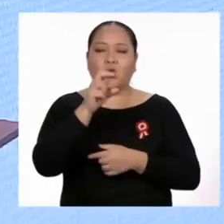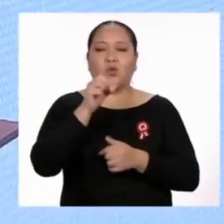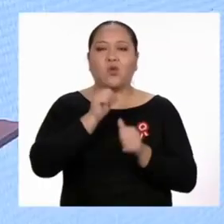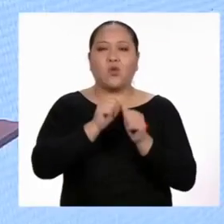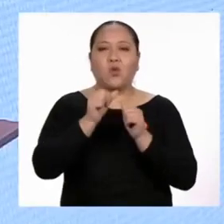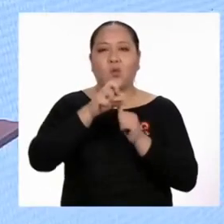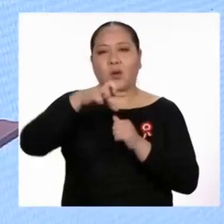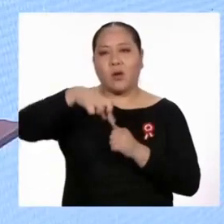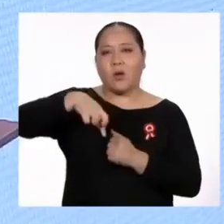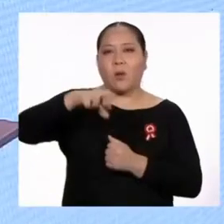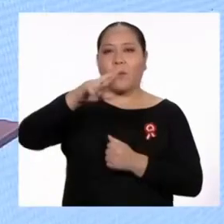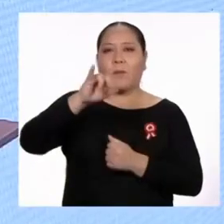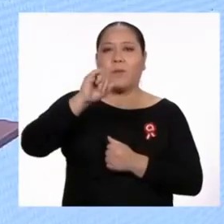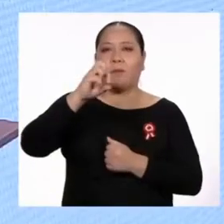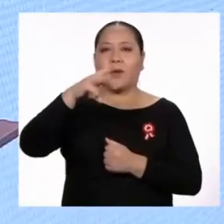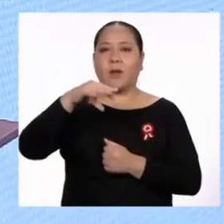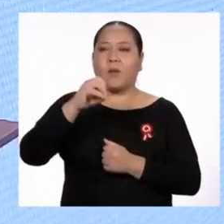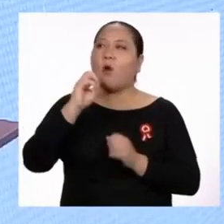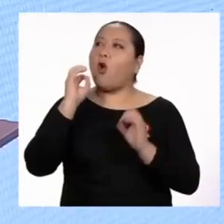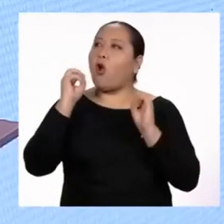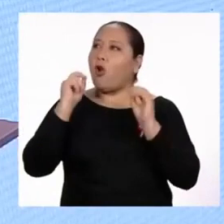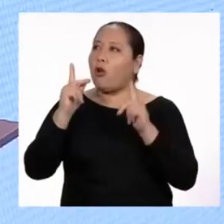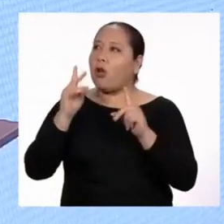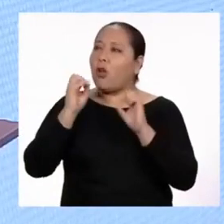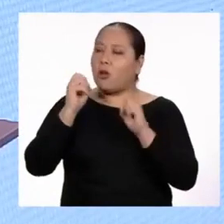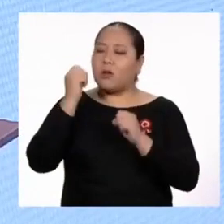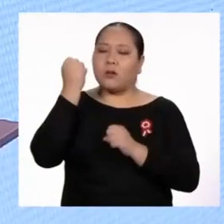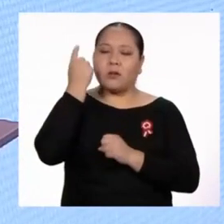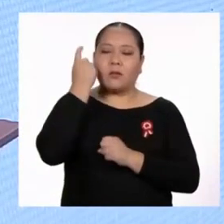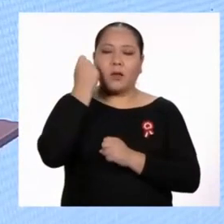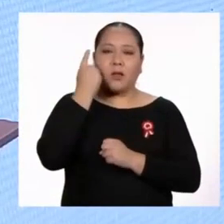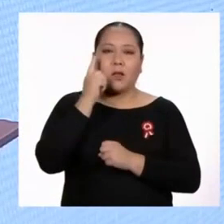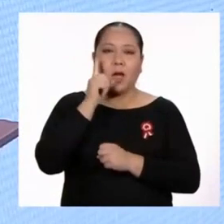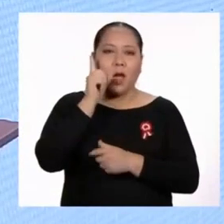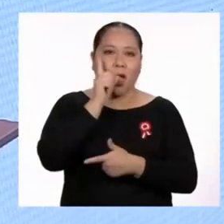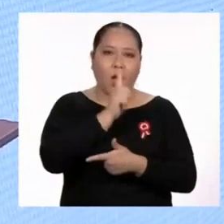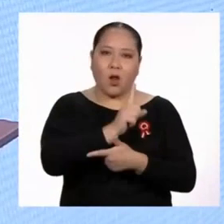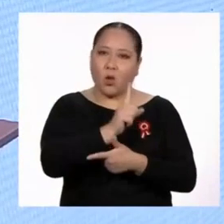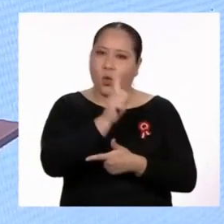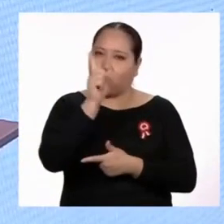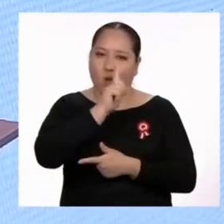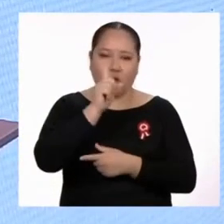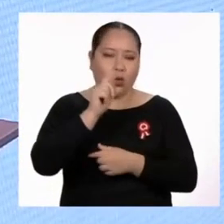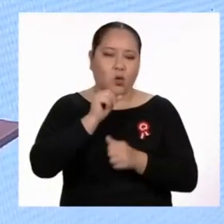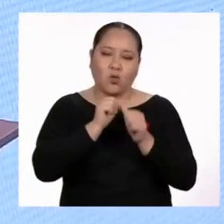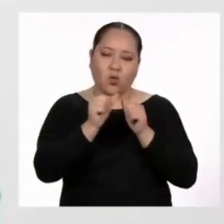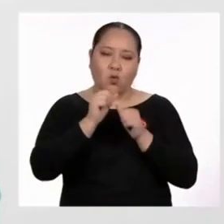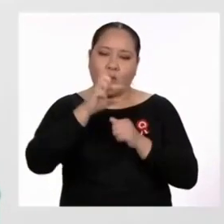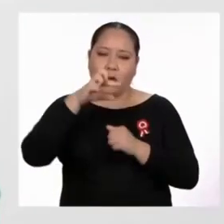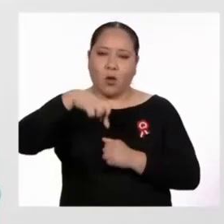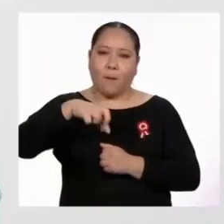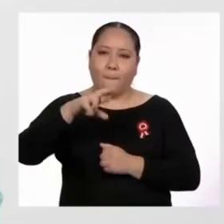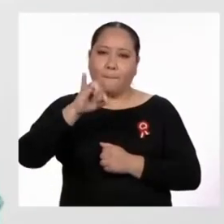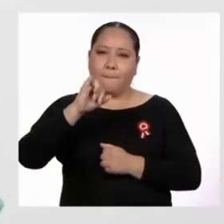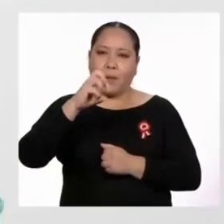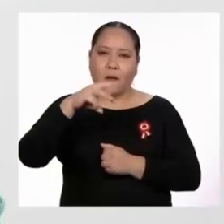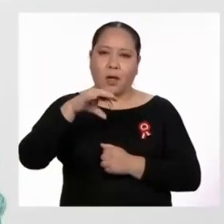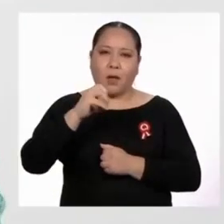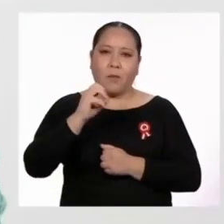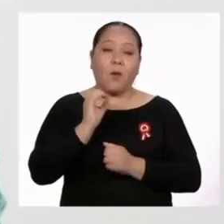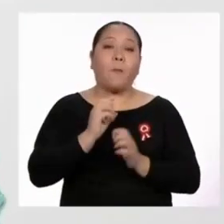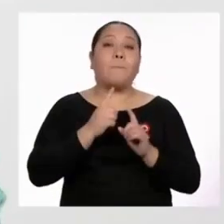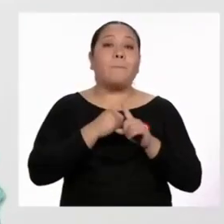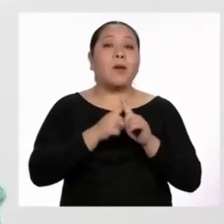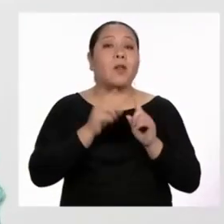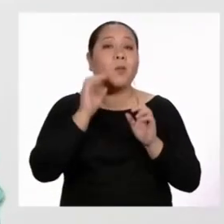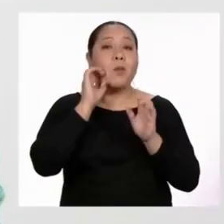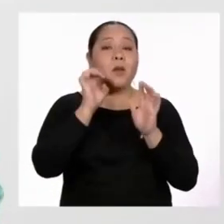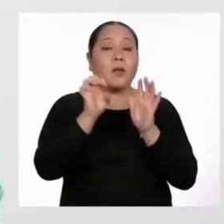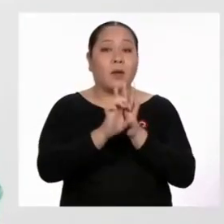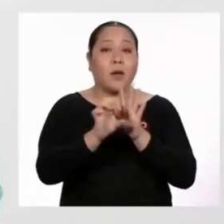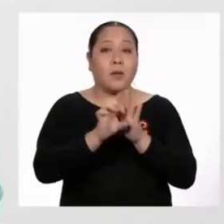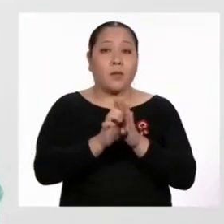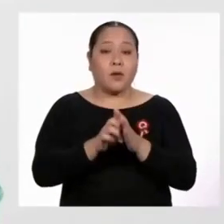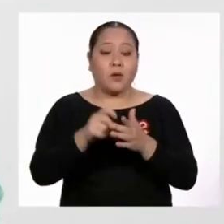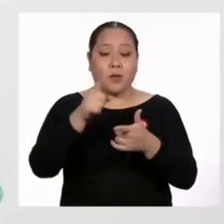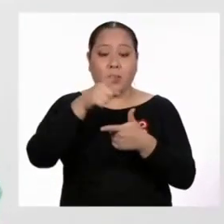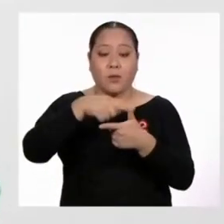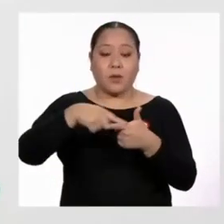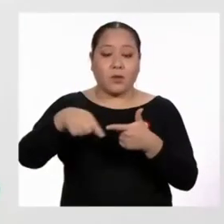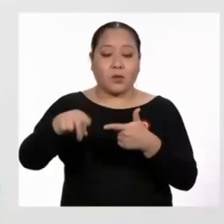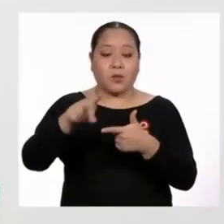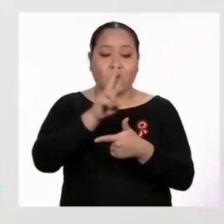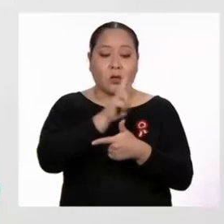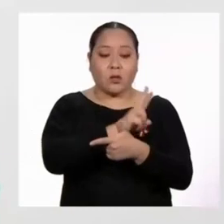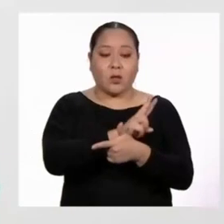primo. Ok, ya entendí. El 1 no es primo. Pero, por ejemplo, los divisores de